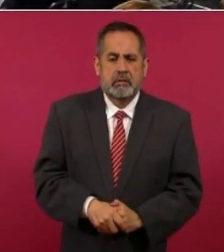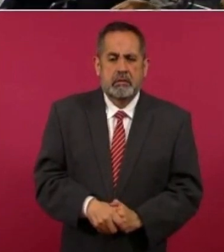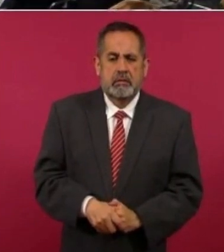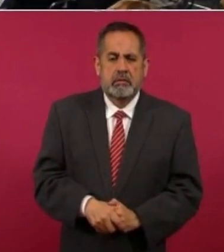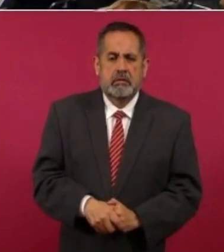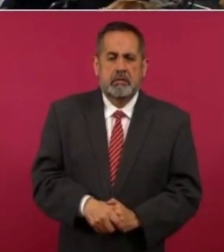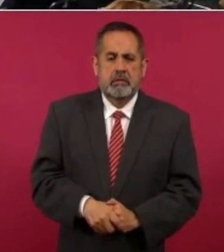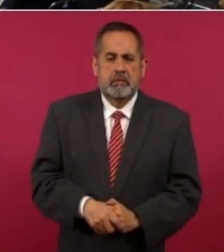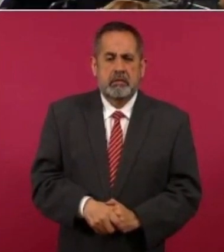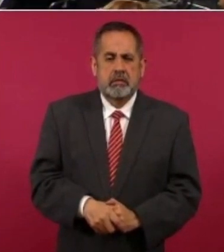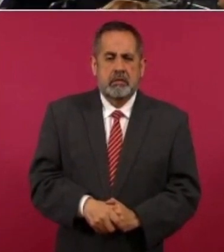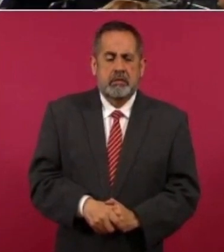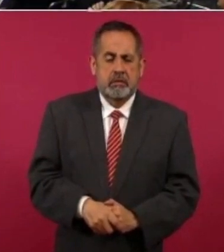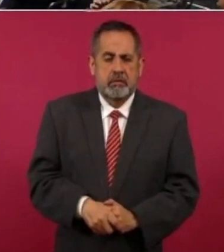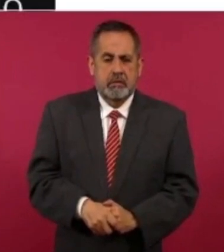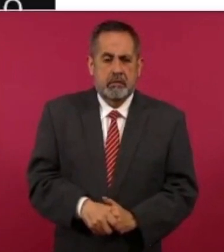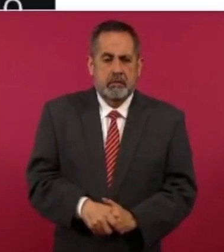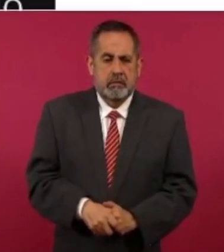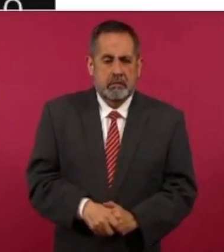Aquí está.